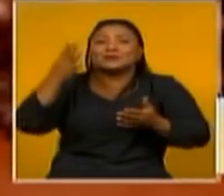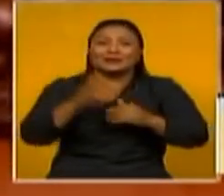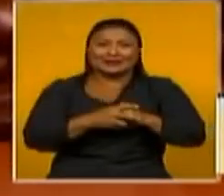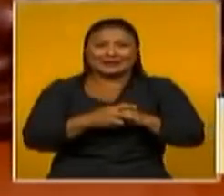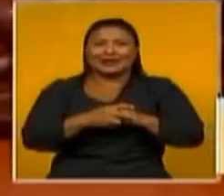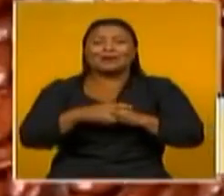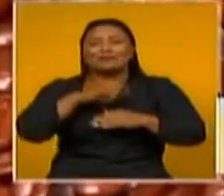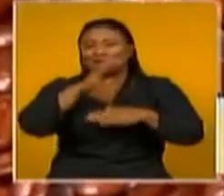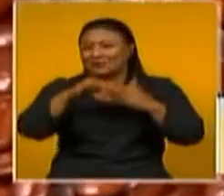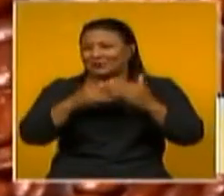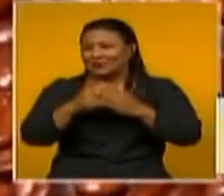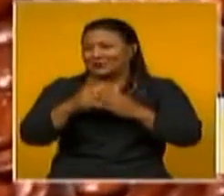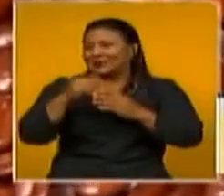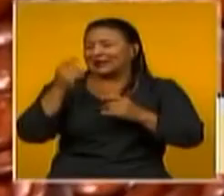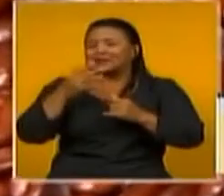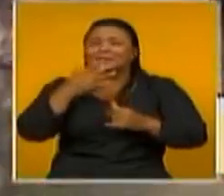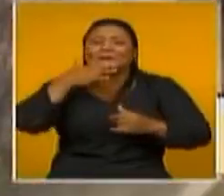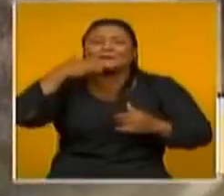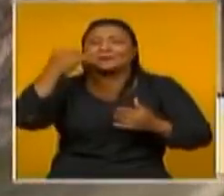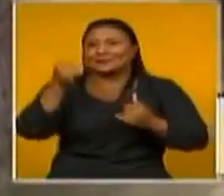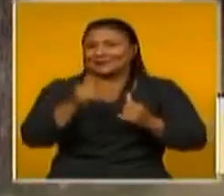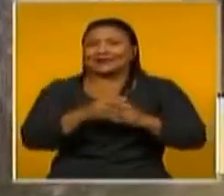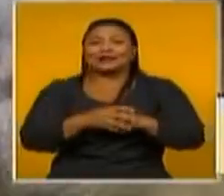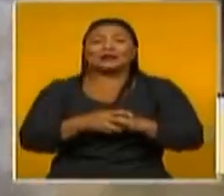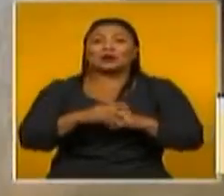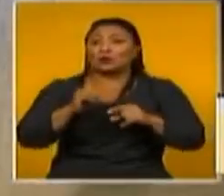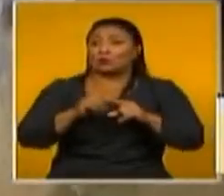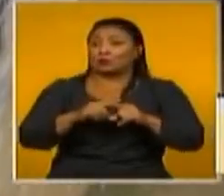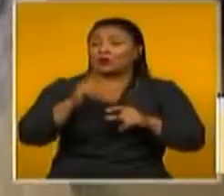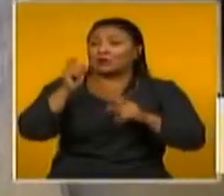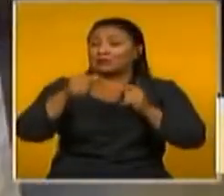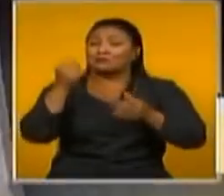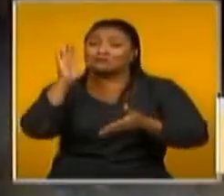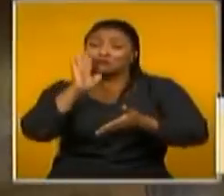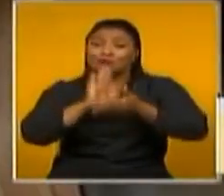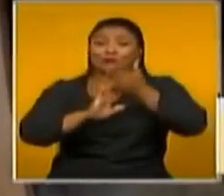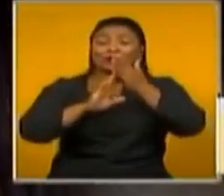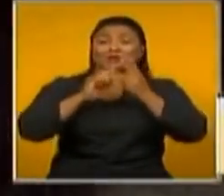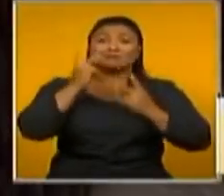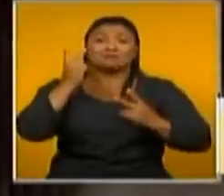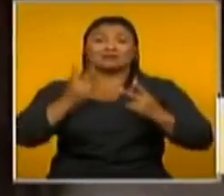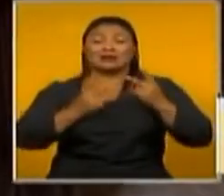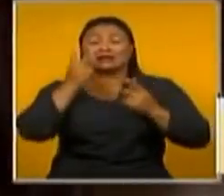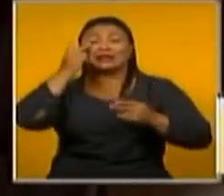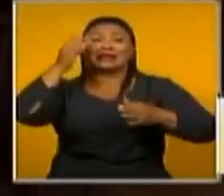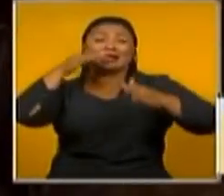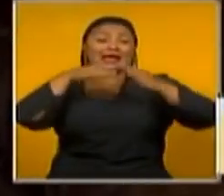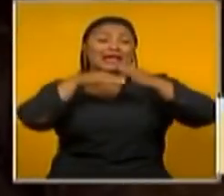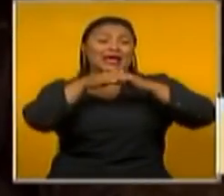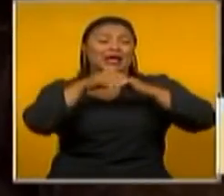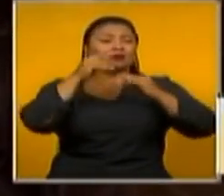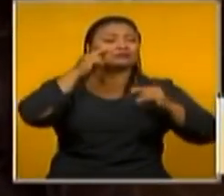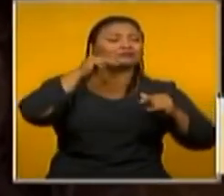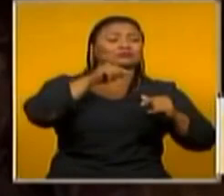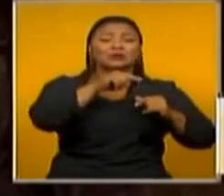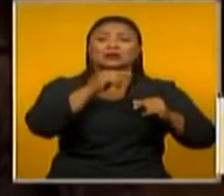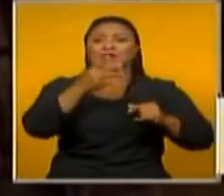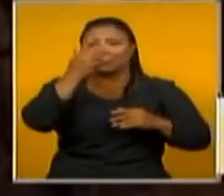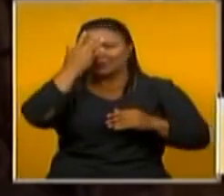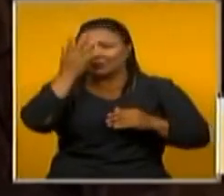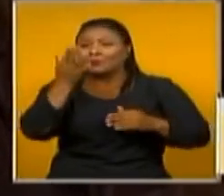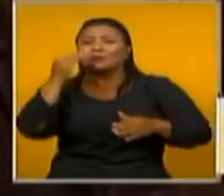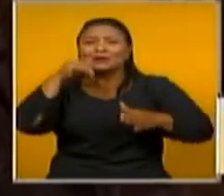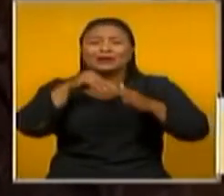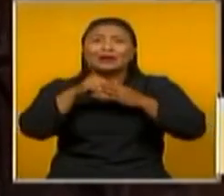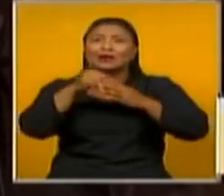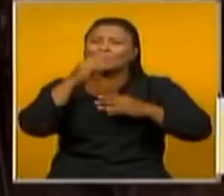apreciado por los más exigentes paladares. Pero nadie puede irse sin visitar el interior de una mina. Porque como estamos 300 metros